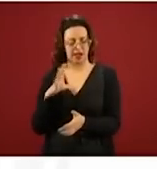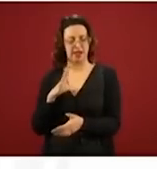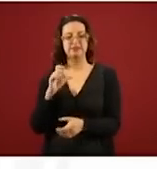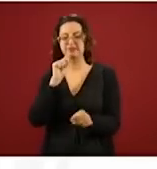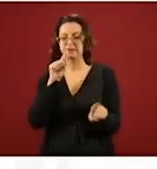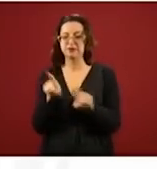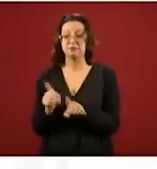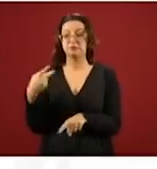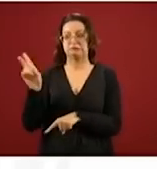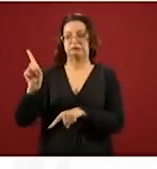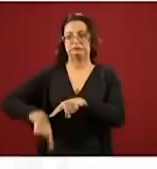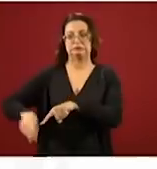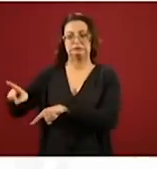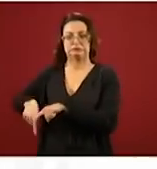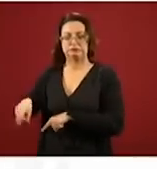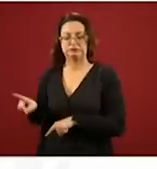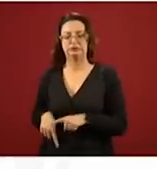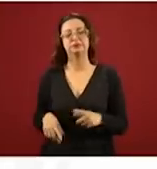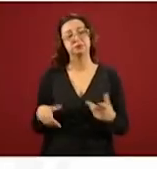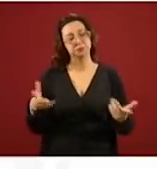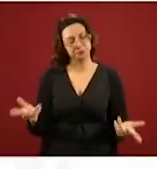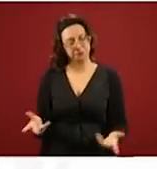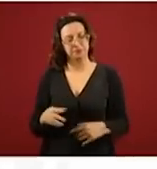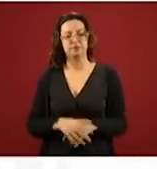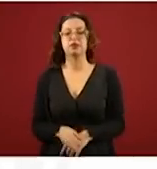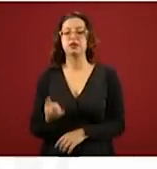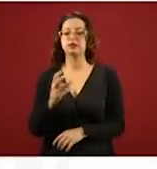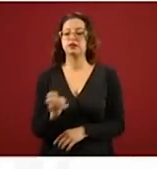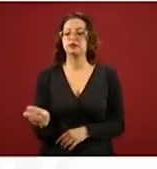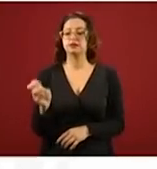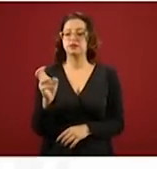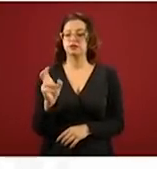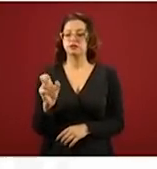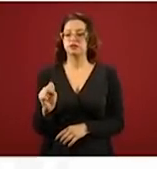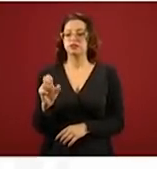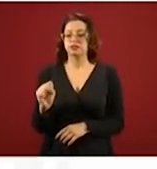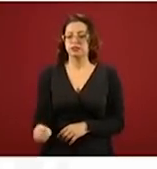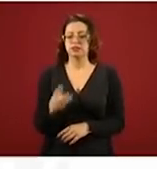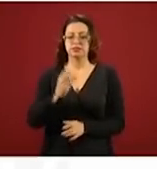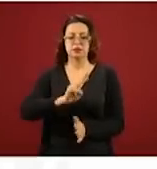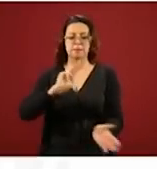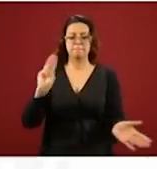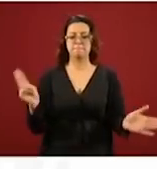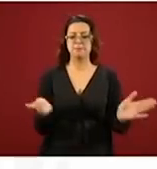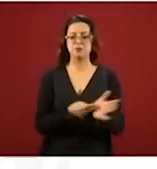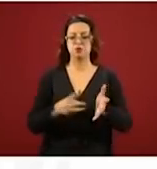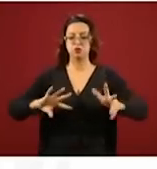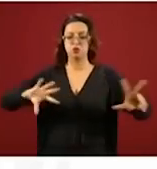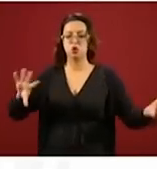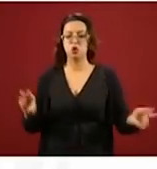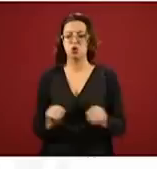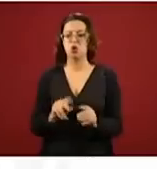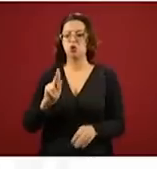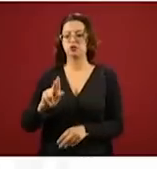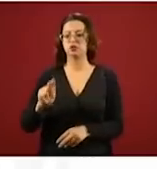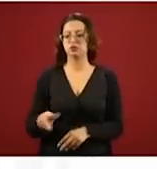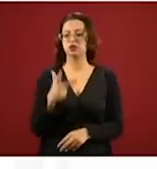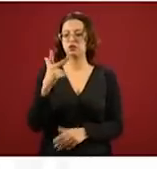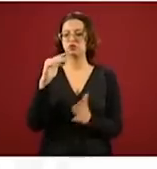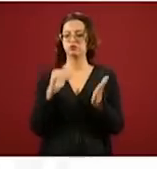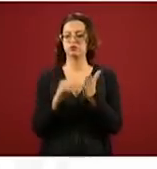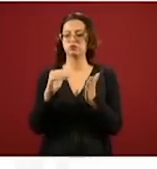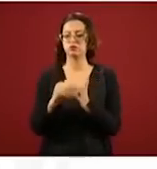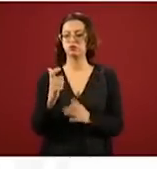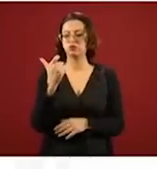y hemos aplicado 363 multas que suman 88 millones de pesos que a partir